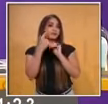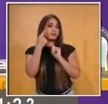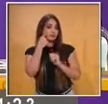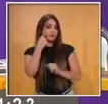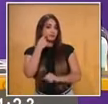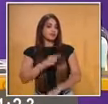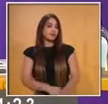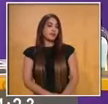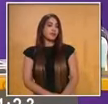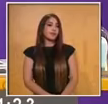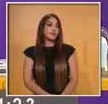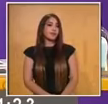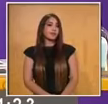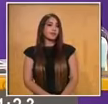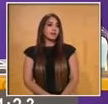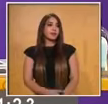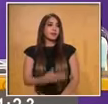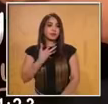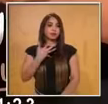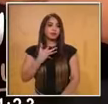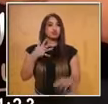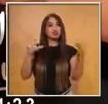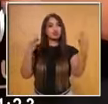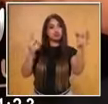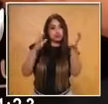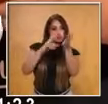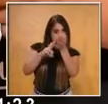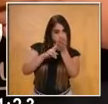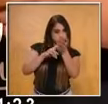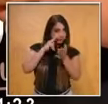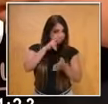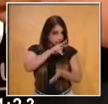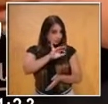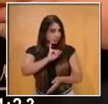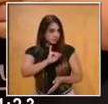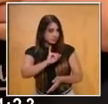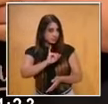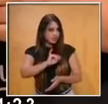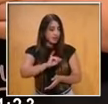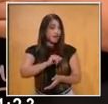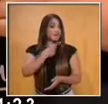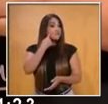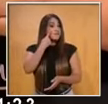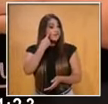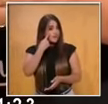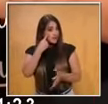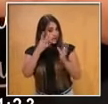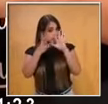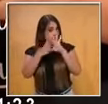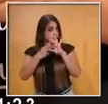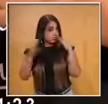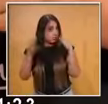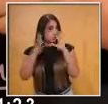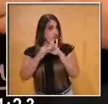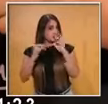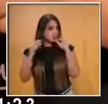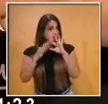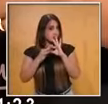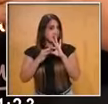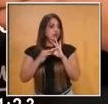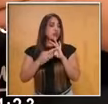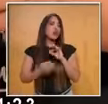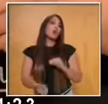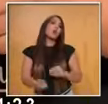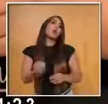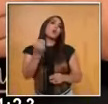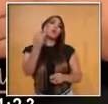Aquí tenemos la hoja rosa, ¿la ves? Fíjate muy bien la instrucción. ¿Cuántas partes de la